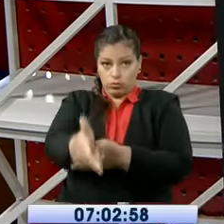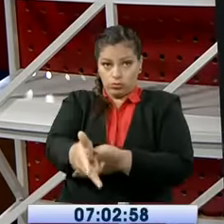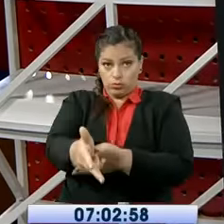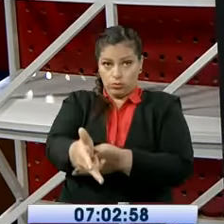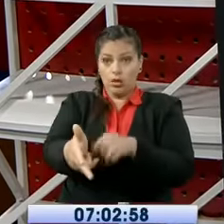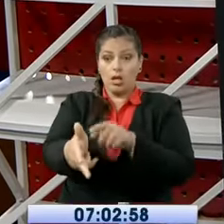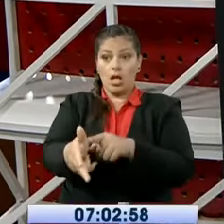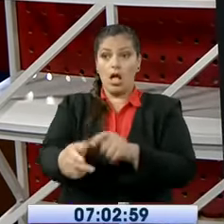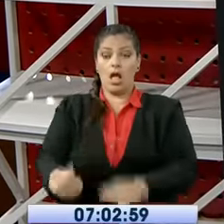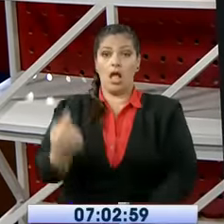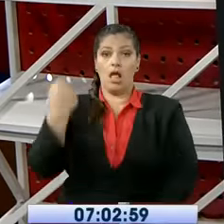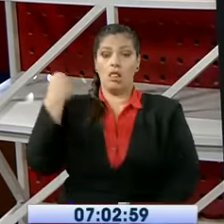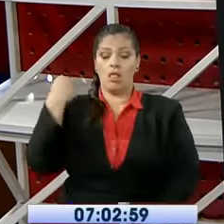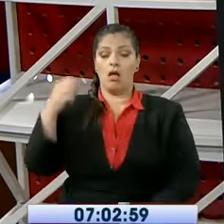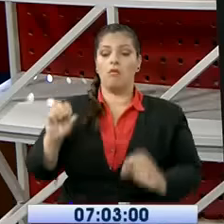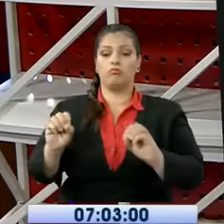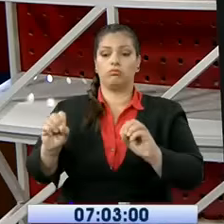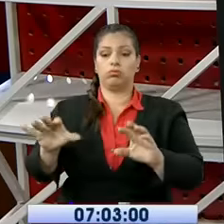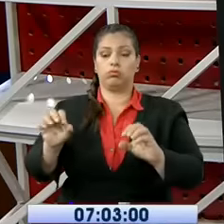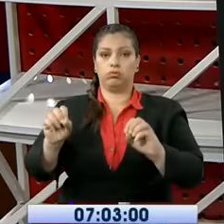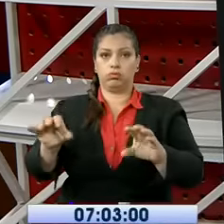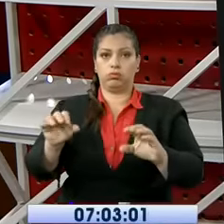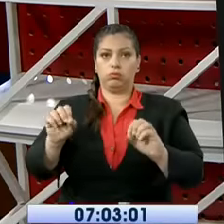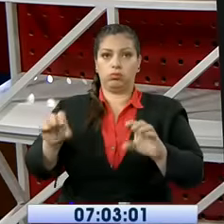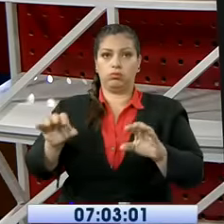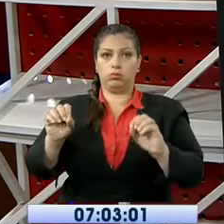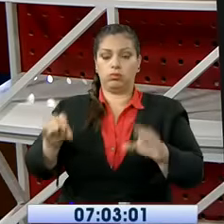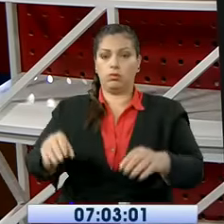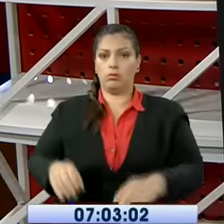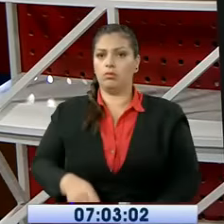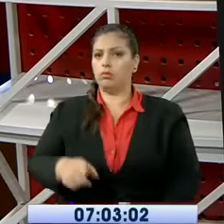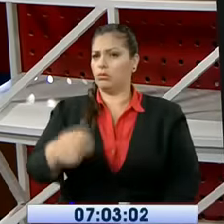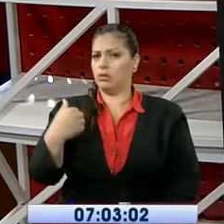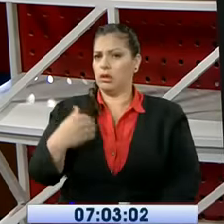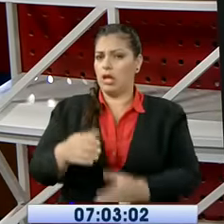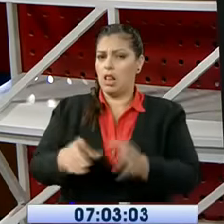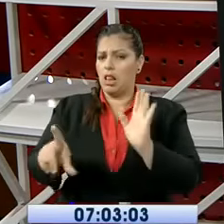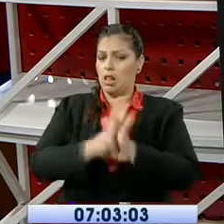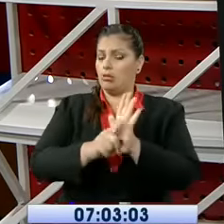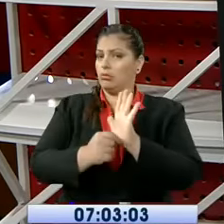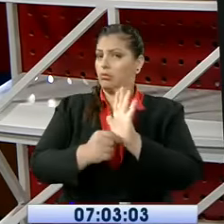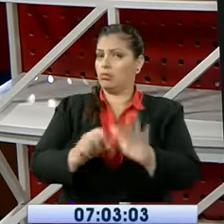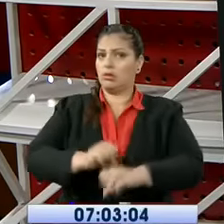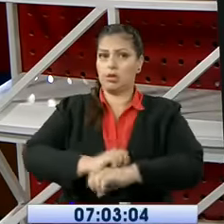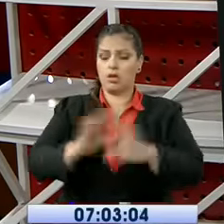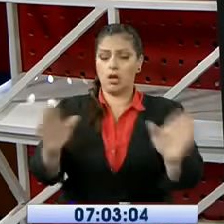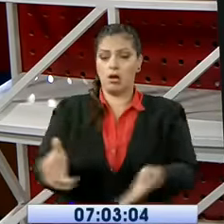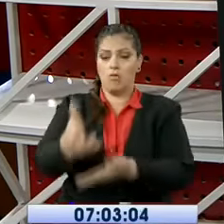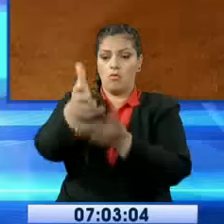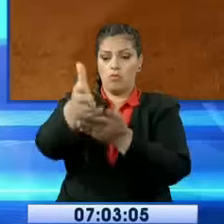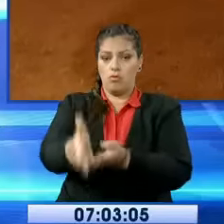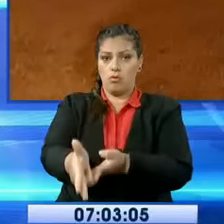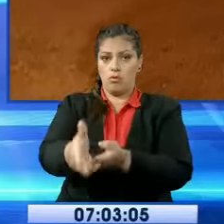¿Tenía el cono o el triángulo respectivo que dispone la ley para advertir de su presencia?